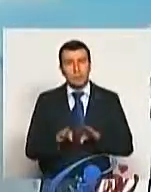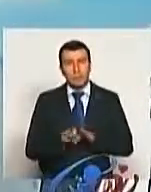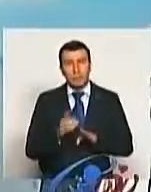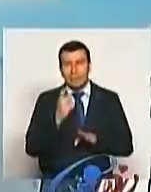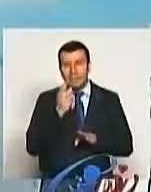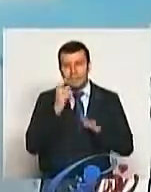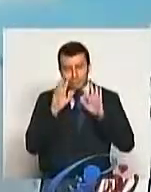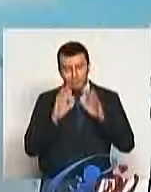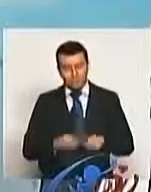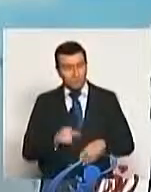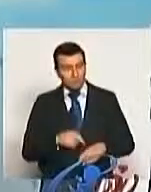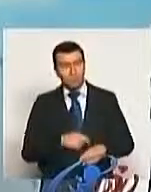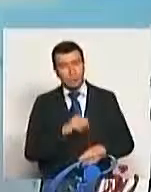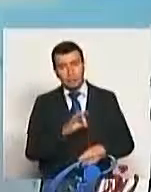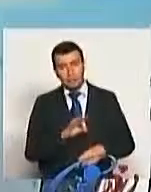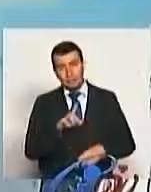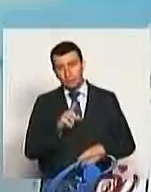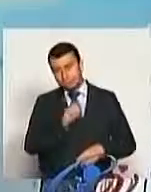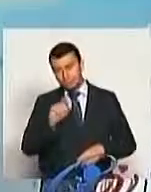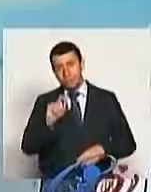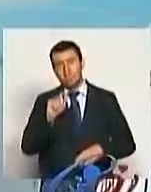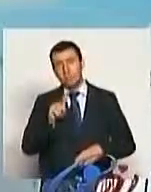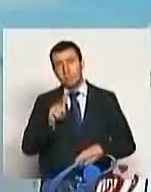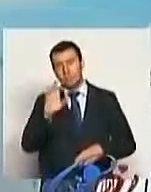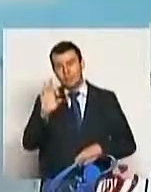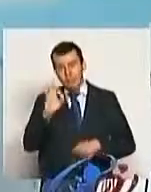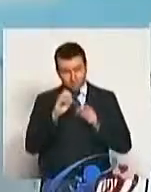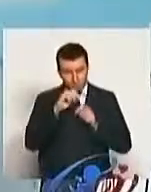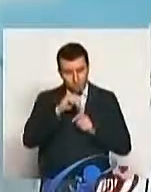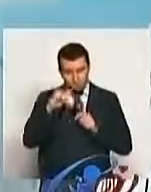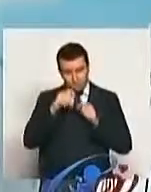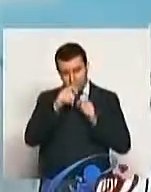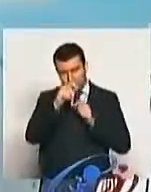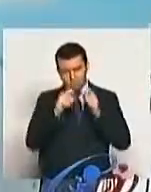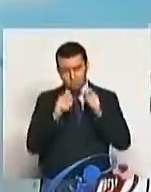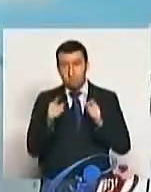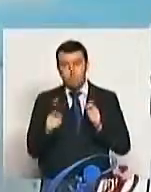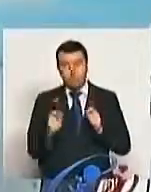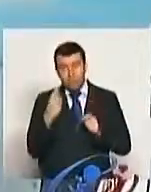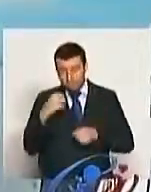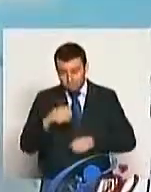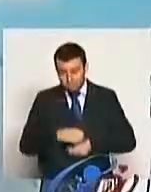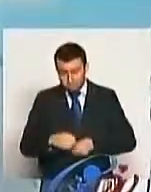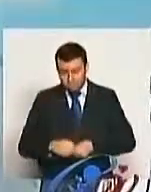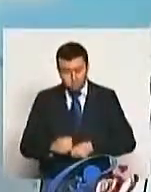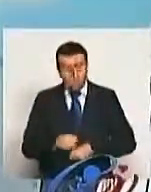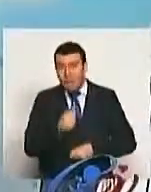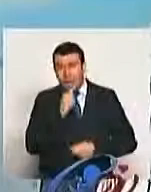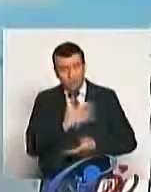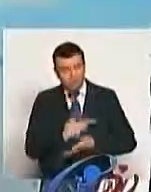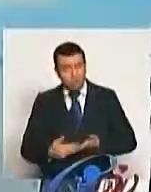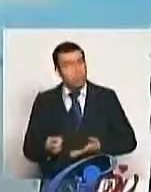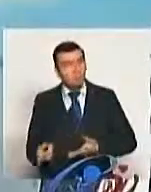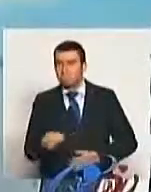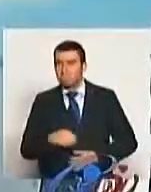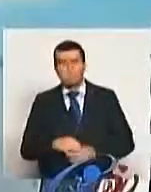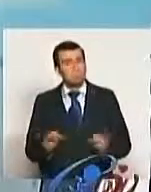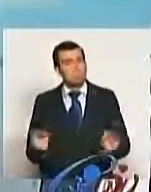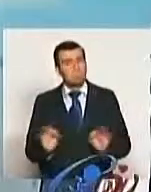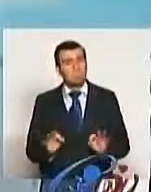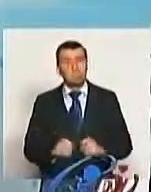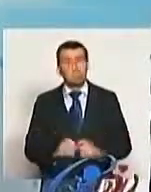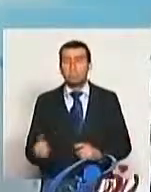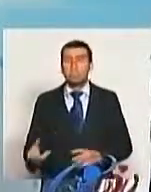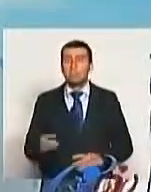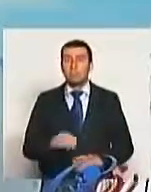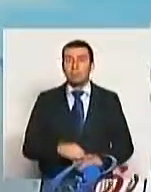medía 31 por 23 milímetros. No habían masas ni líquido en el fondo de esa, no había líquido en